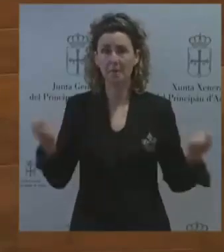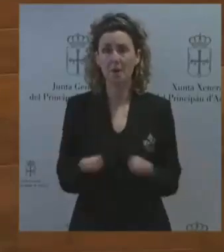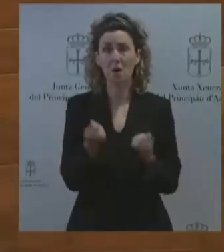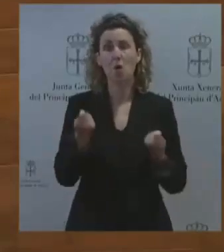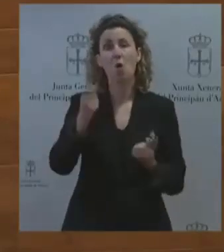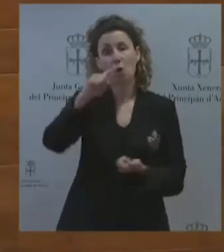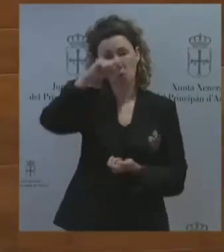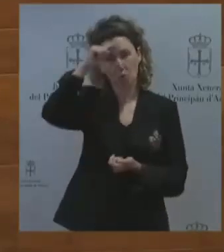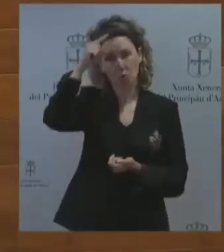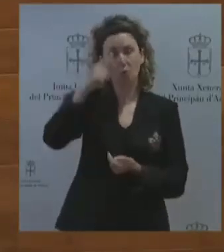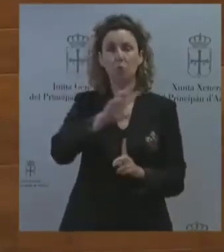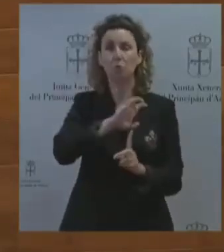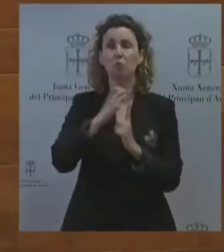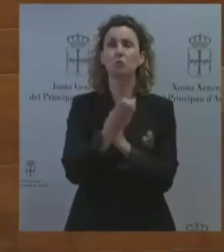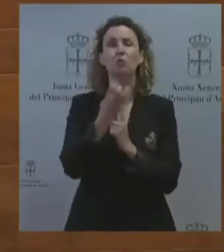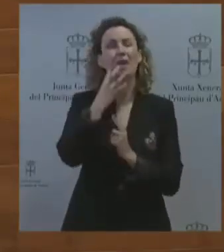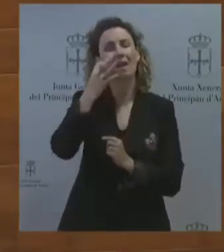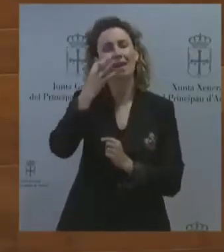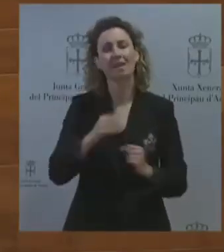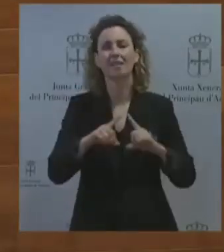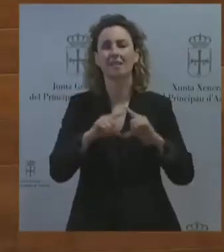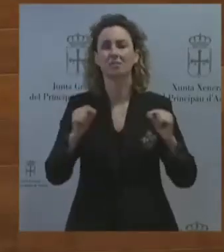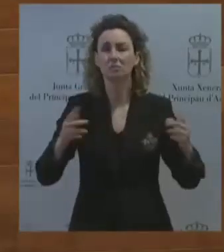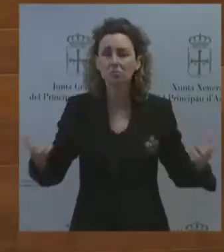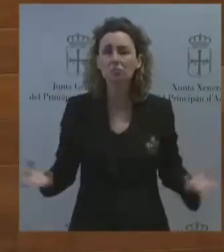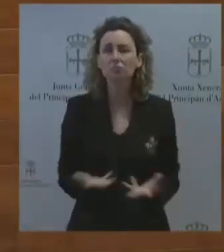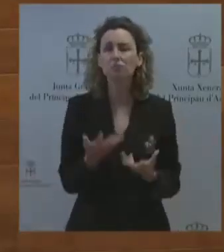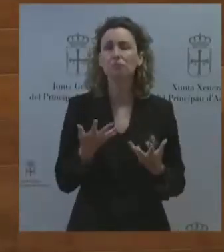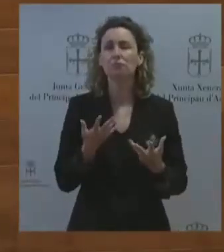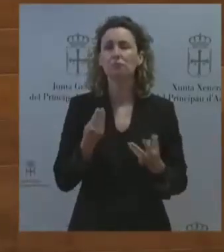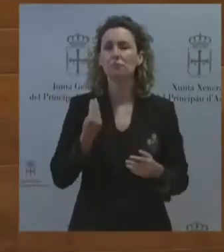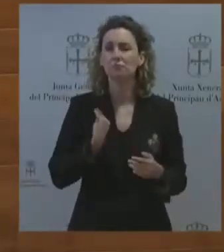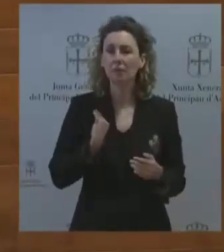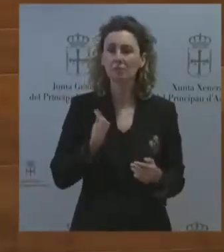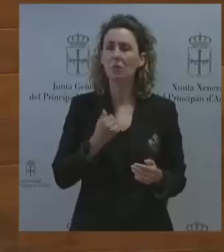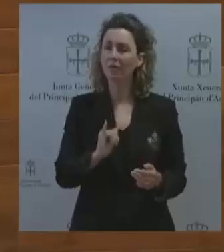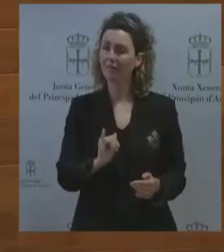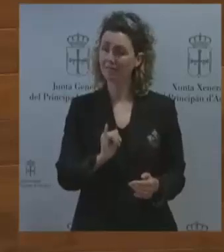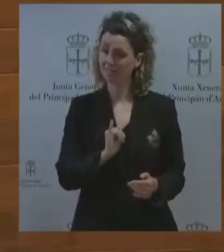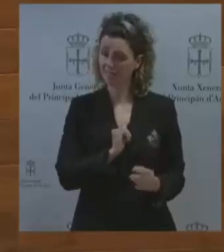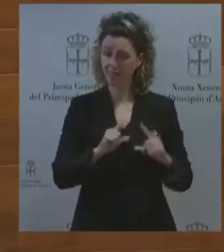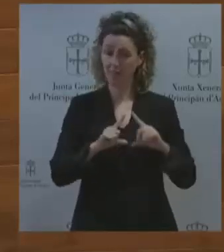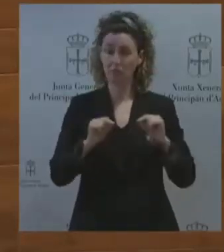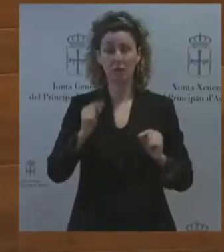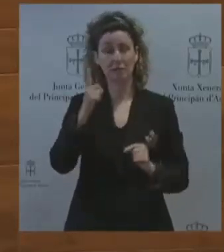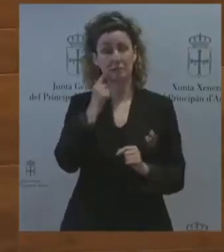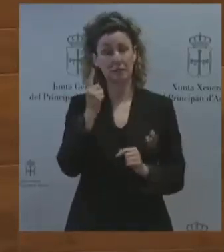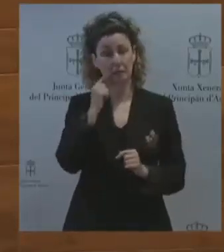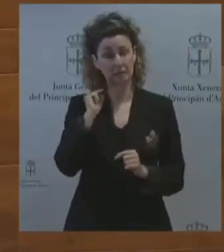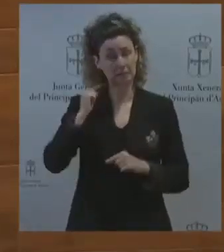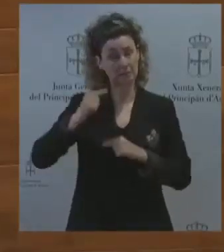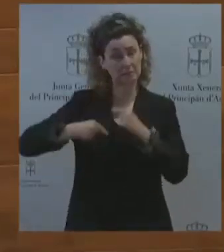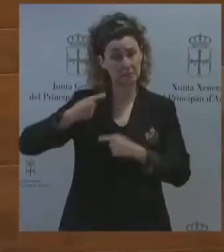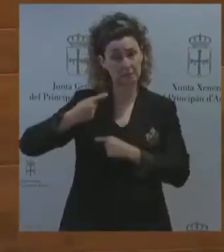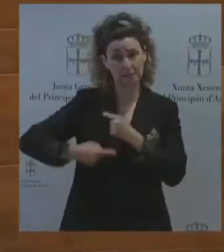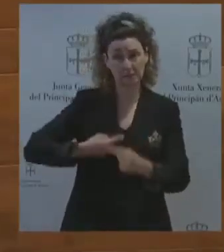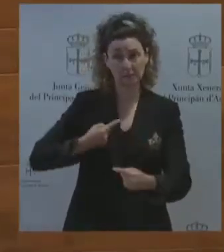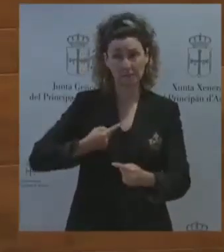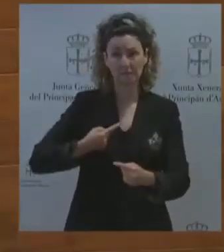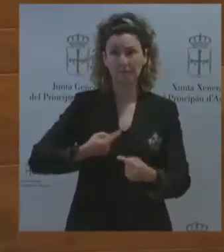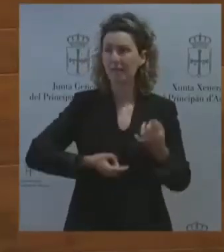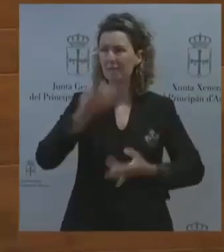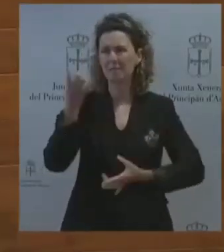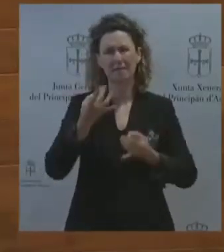fomente el arraigo a la tierra y a nuestros usos, costumbres y tradiciones, sin inventar ni imponer absolutamente nada a